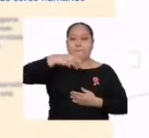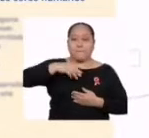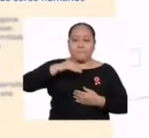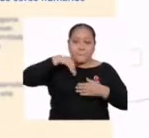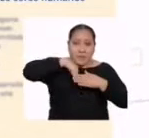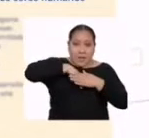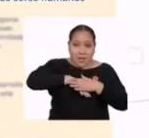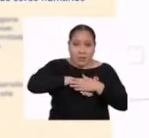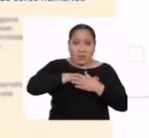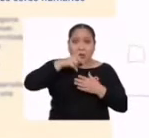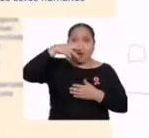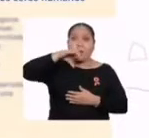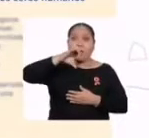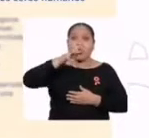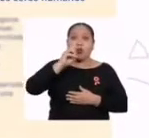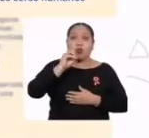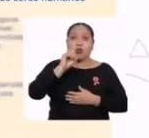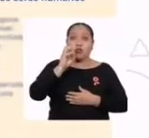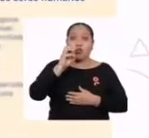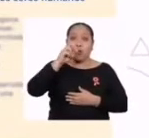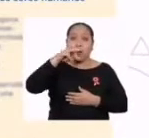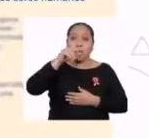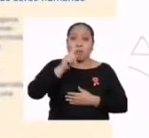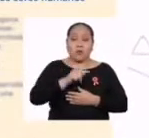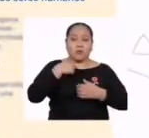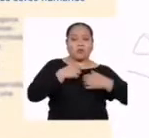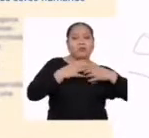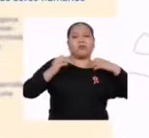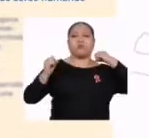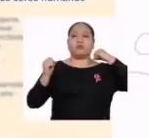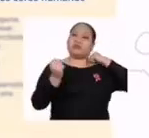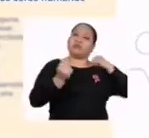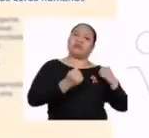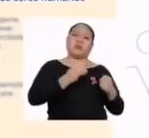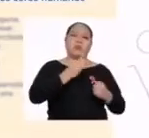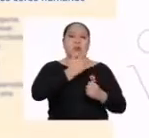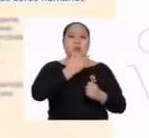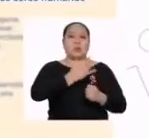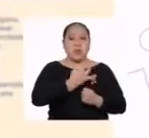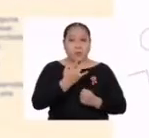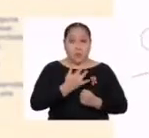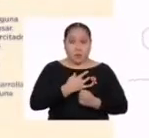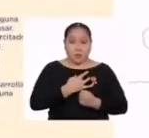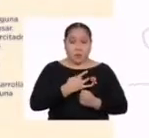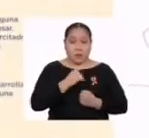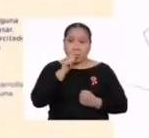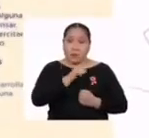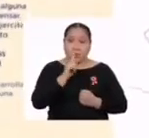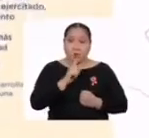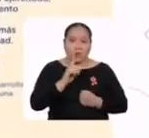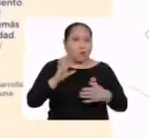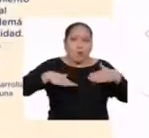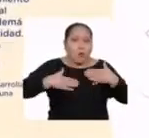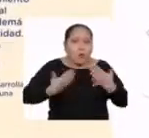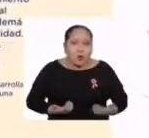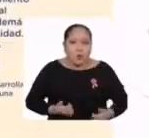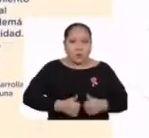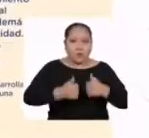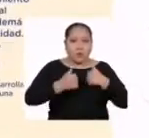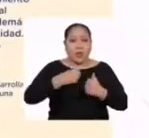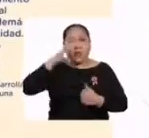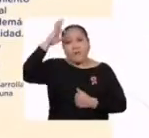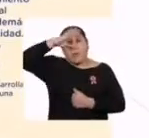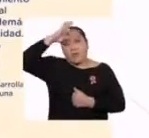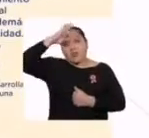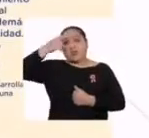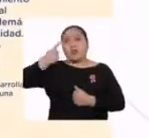amplios. El movimiento causa estímulos sensoriales. Sin esto, los seres humanos no podríamos vivir. Según el filósofo